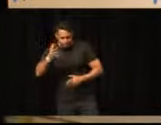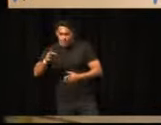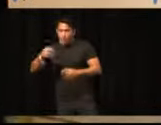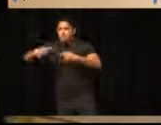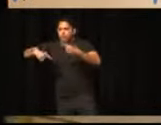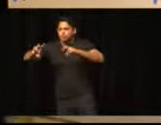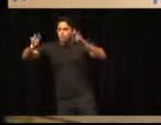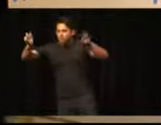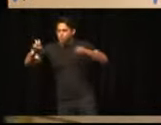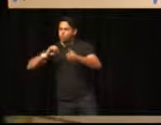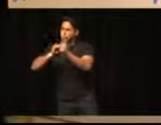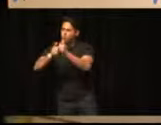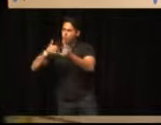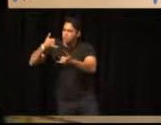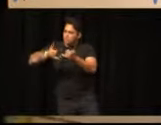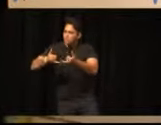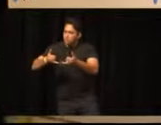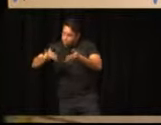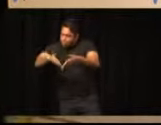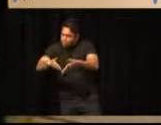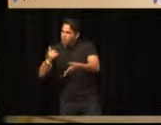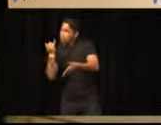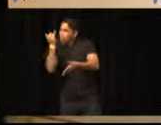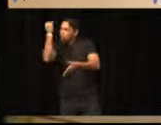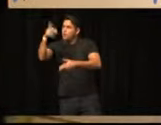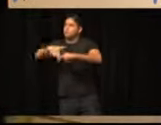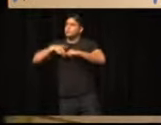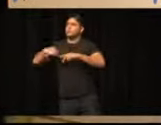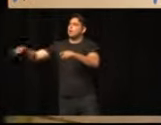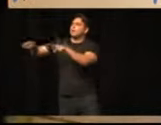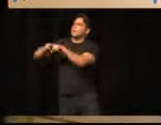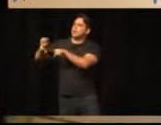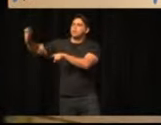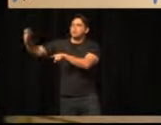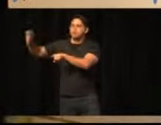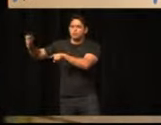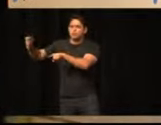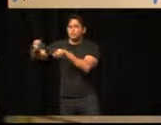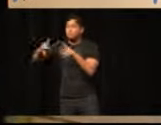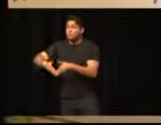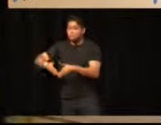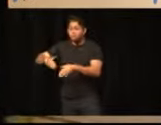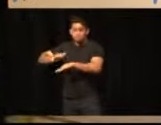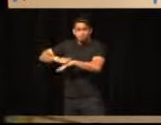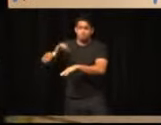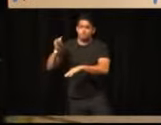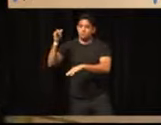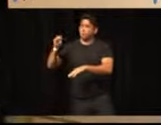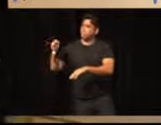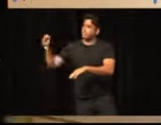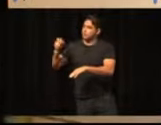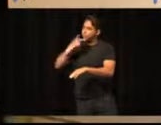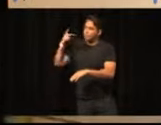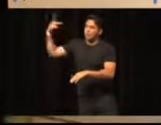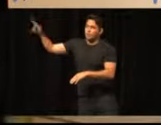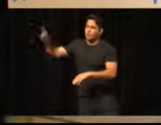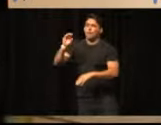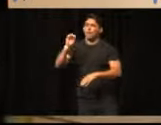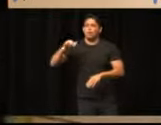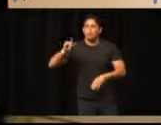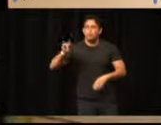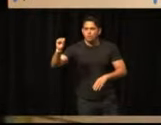la discusión alrededor del deporte dentro del área de la diversión era importante, porque nuestra alianza hoy